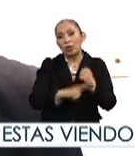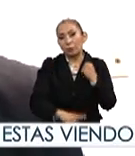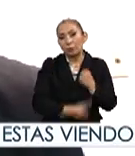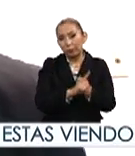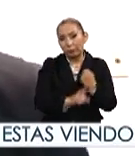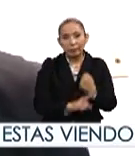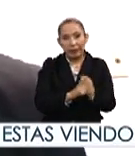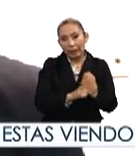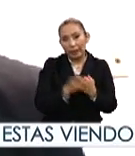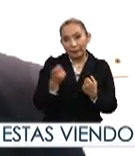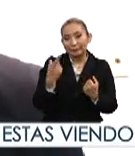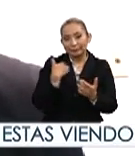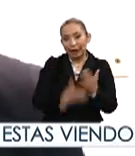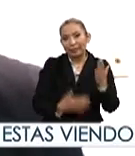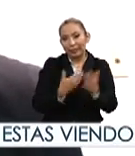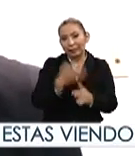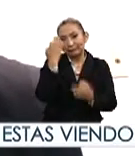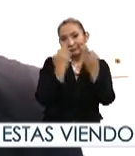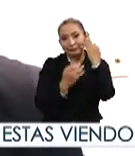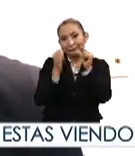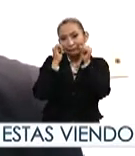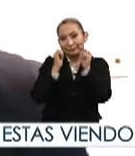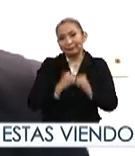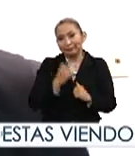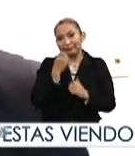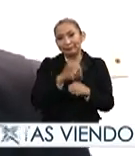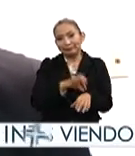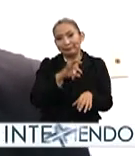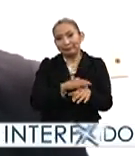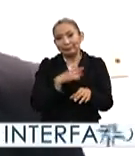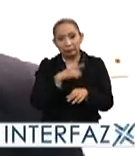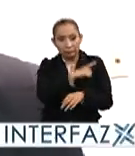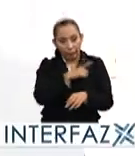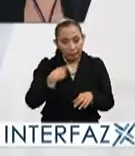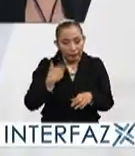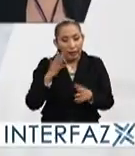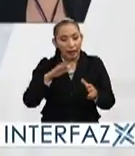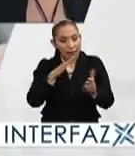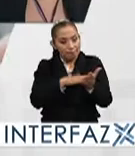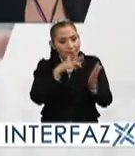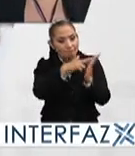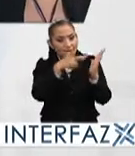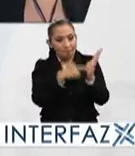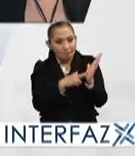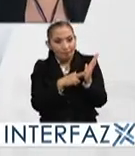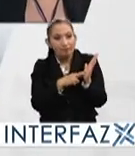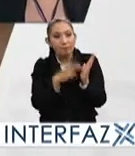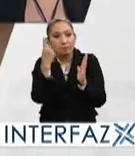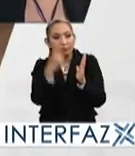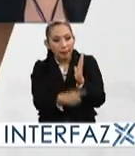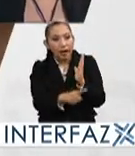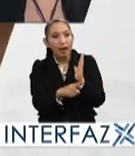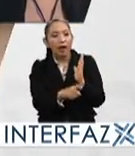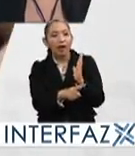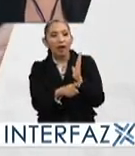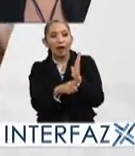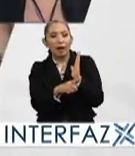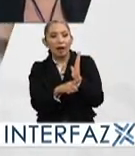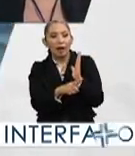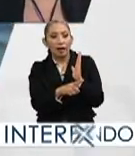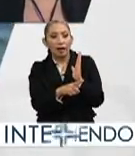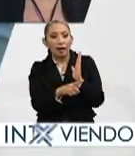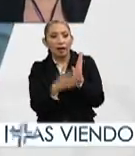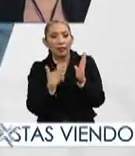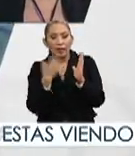conflicto por esta falta de atención médica, ya que tienen que reunir ciertos requisitos para poder